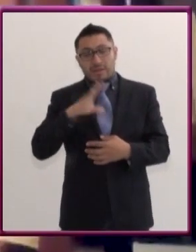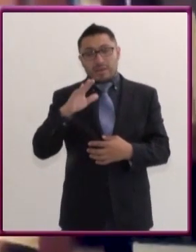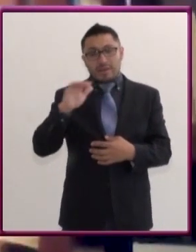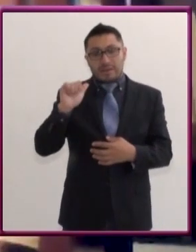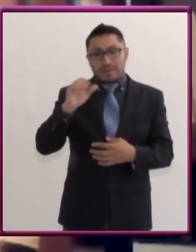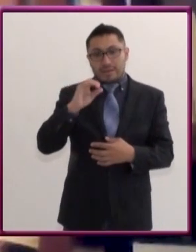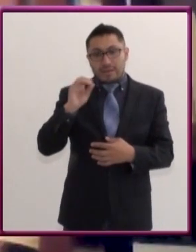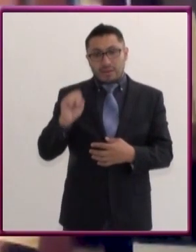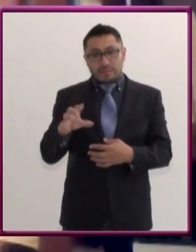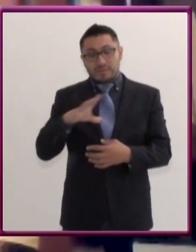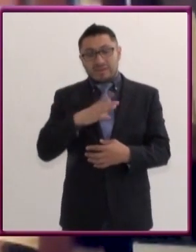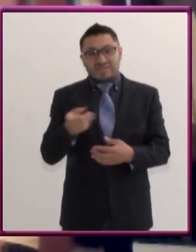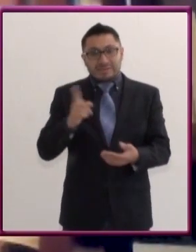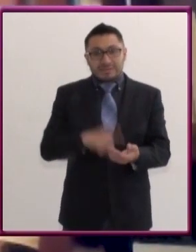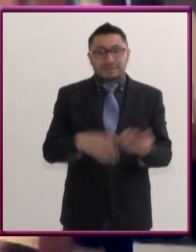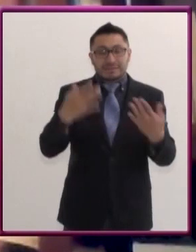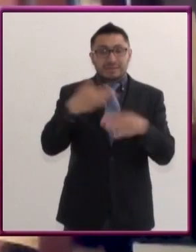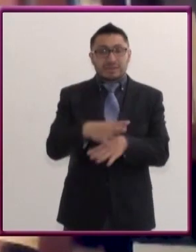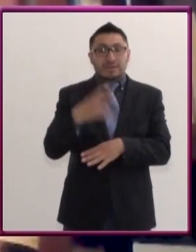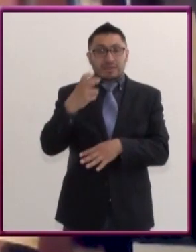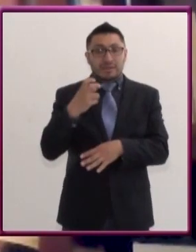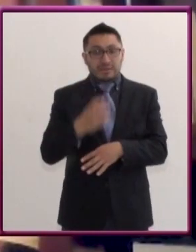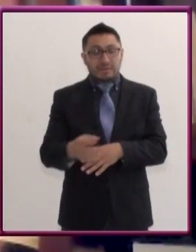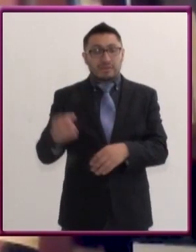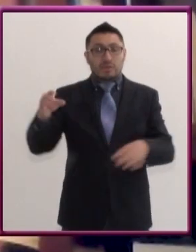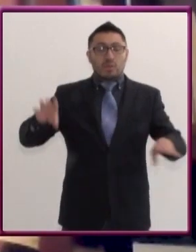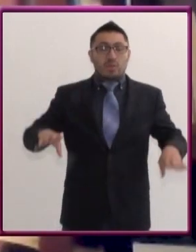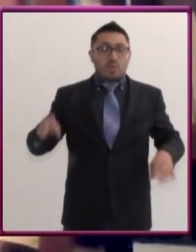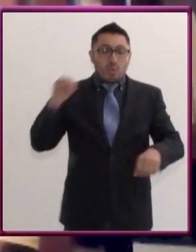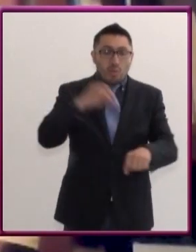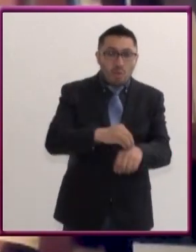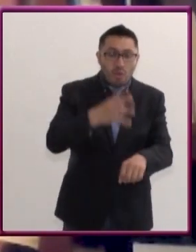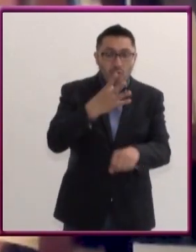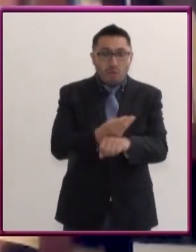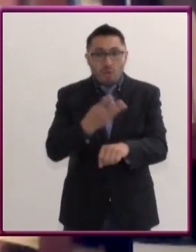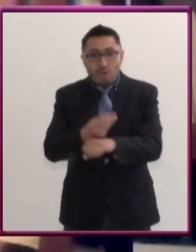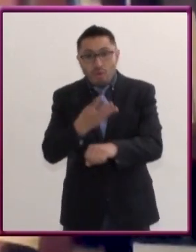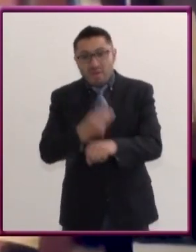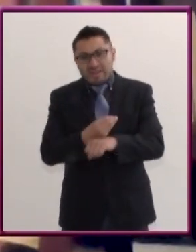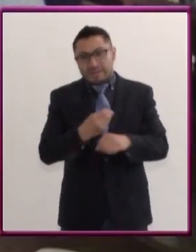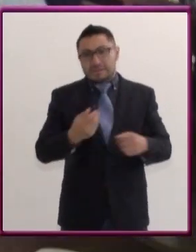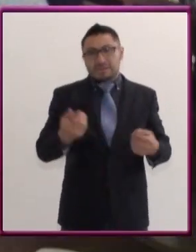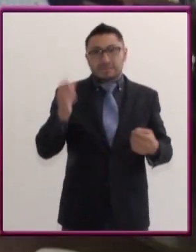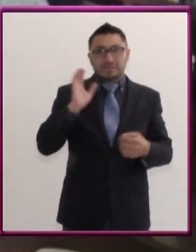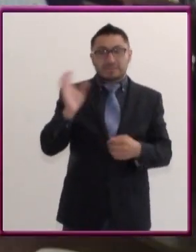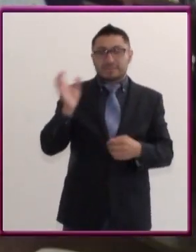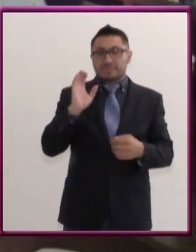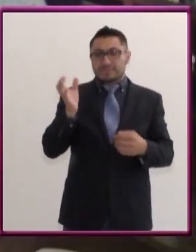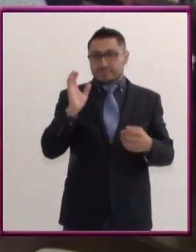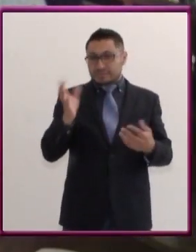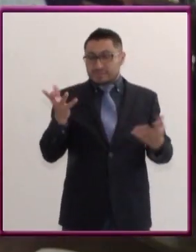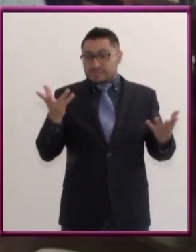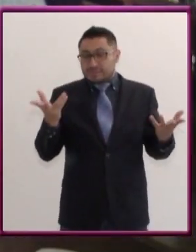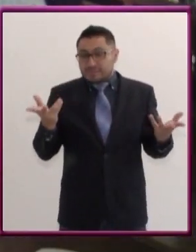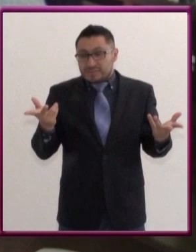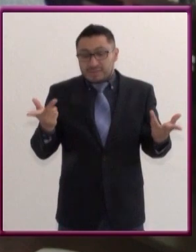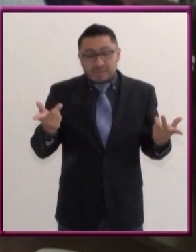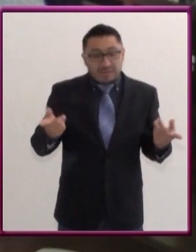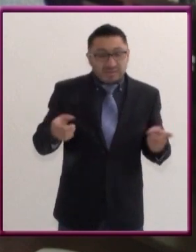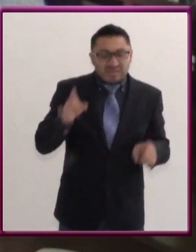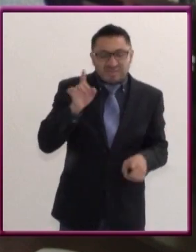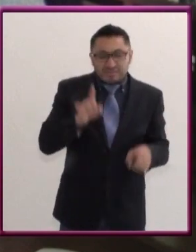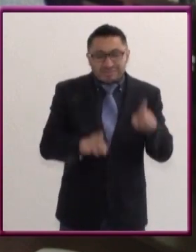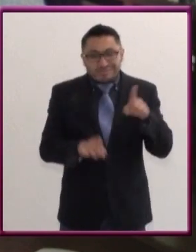el caos tiene que ver precisamente con el comportamiento de las soluciones cuando